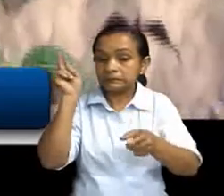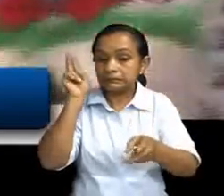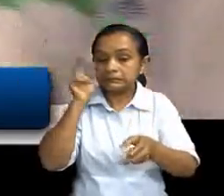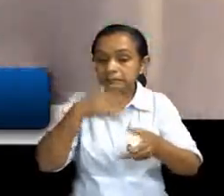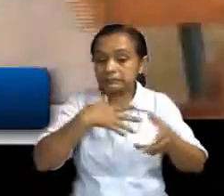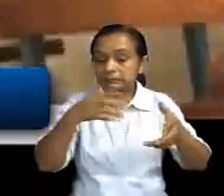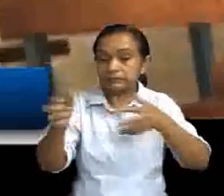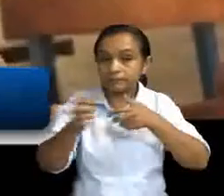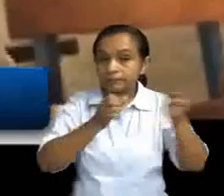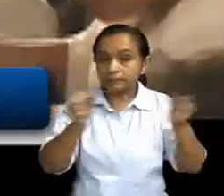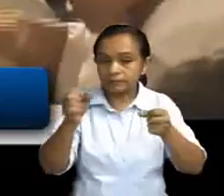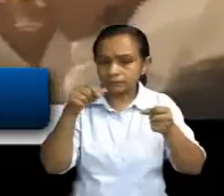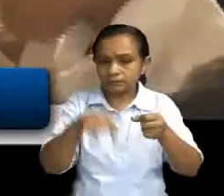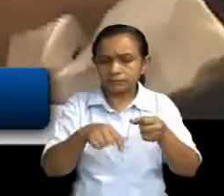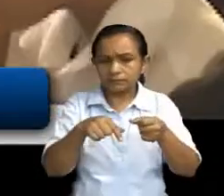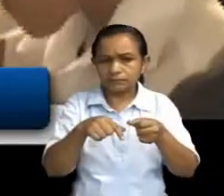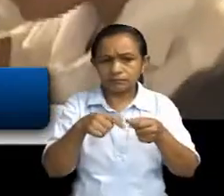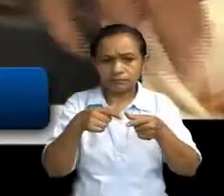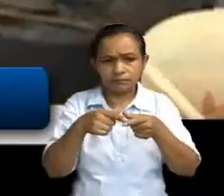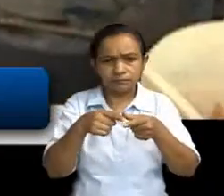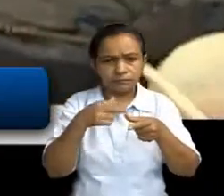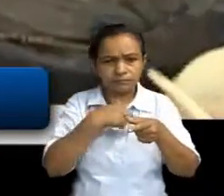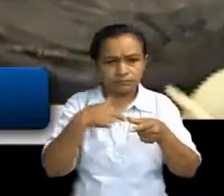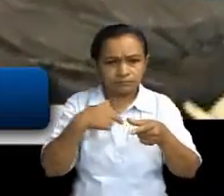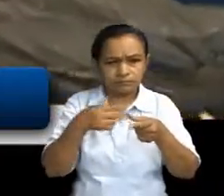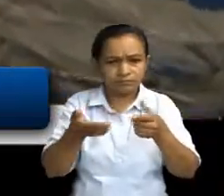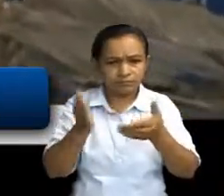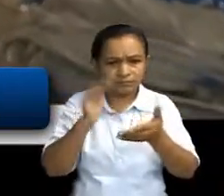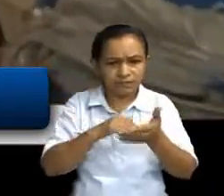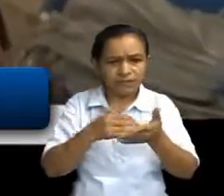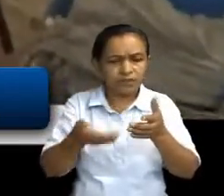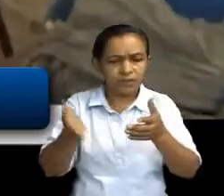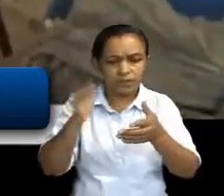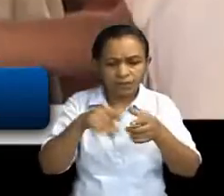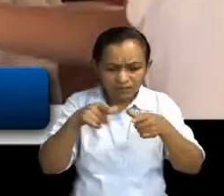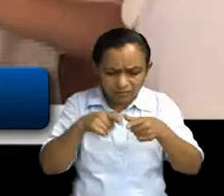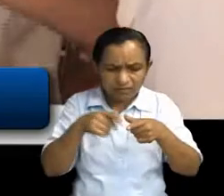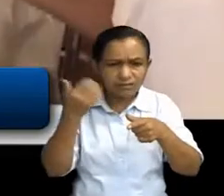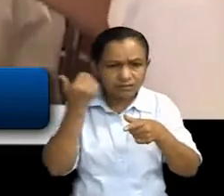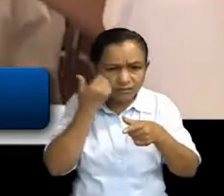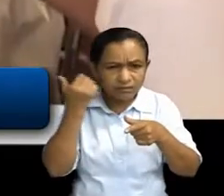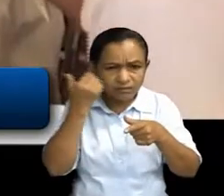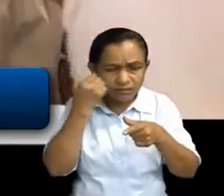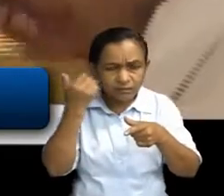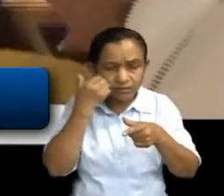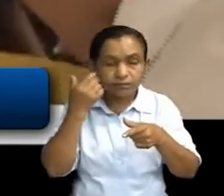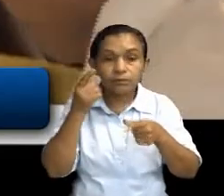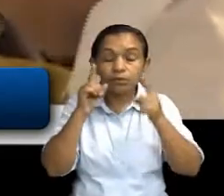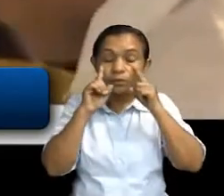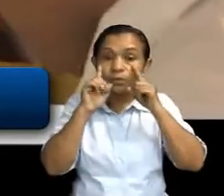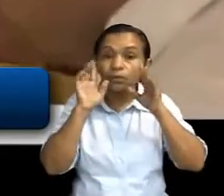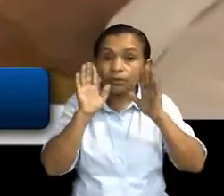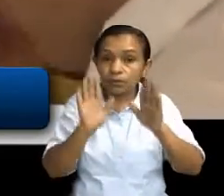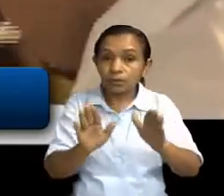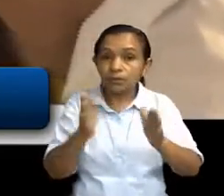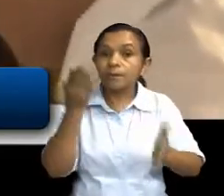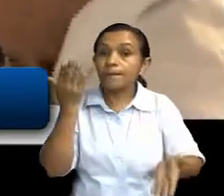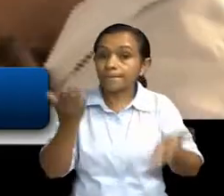una niña presenta una vulvovaginitis y es de forma repetitiva, reincidente, entonces hay que tener cuidado. Pueden